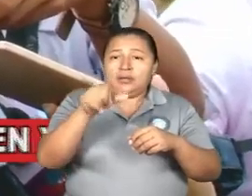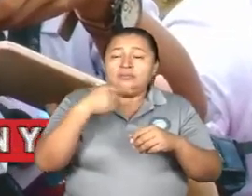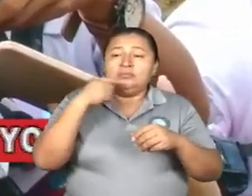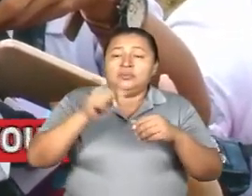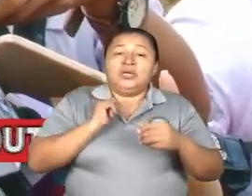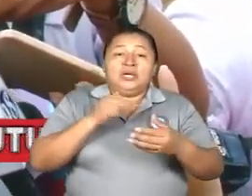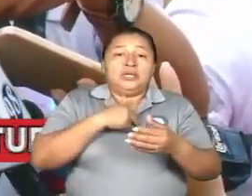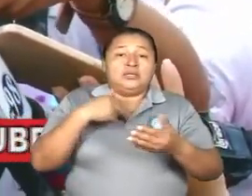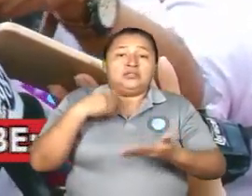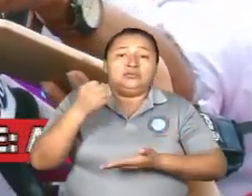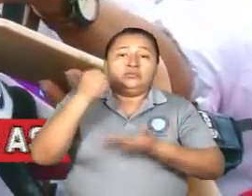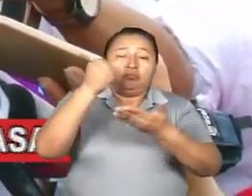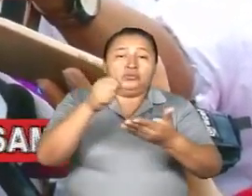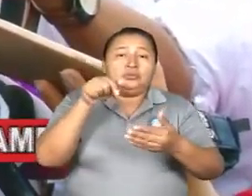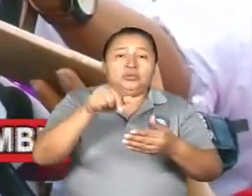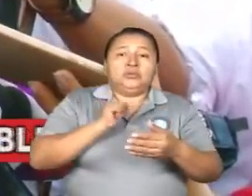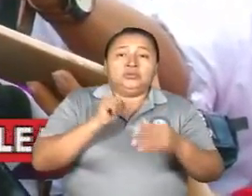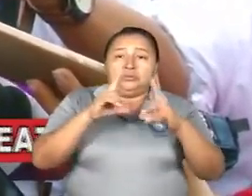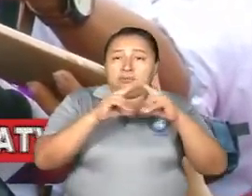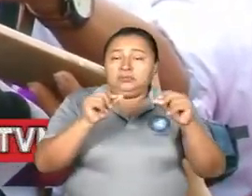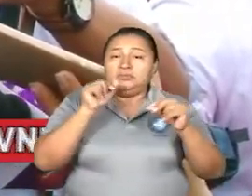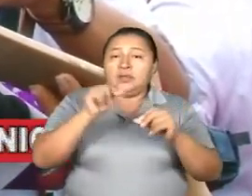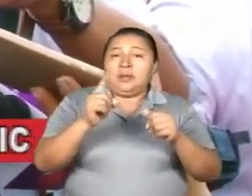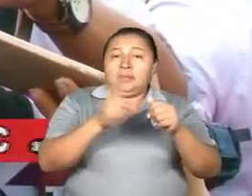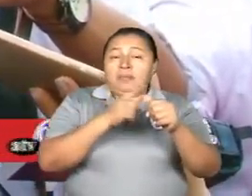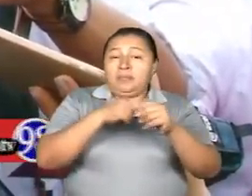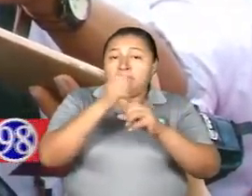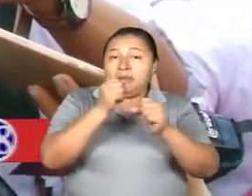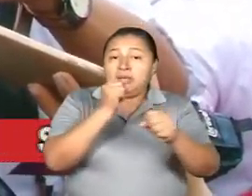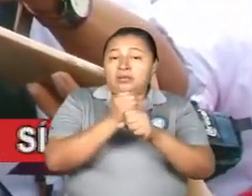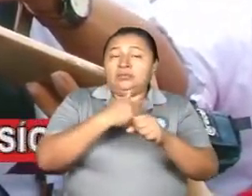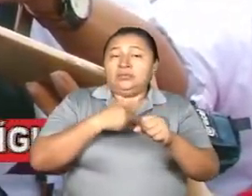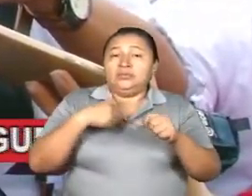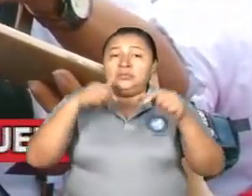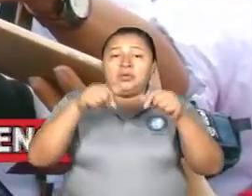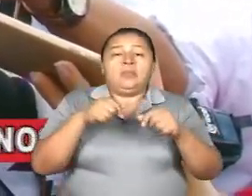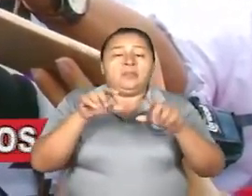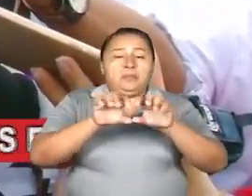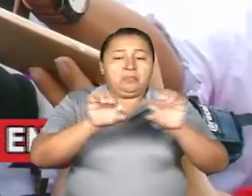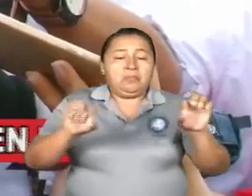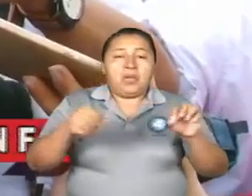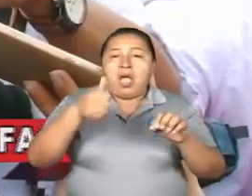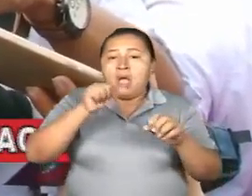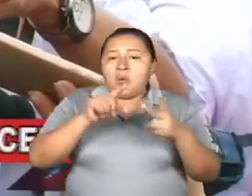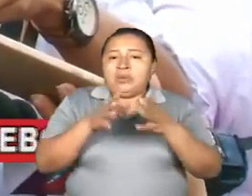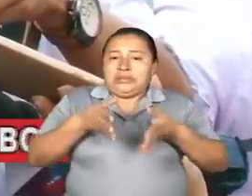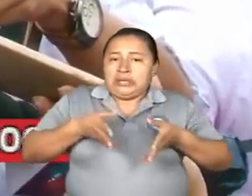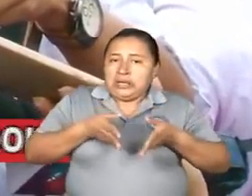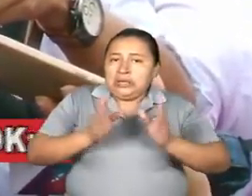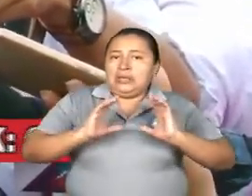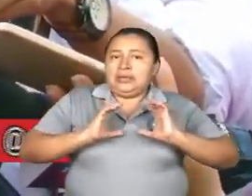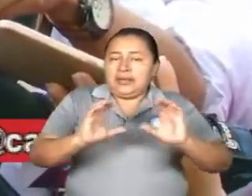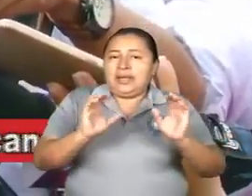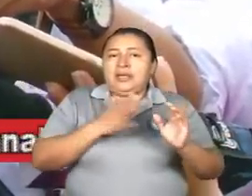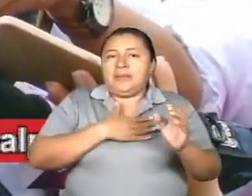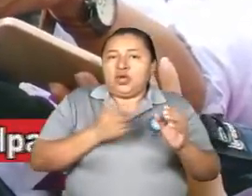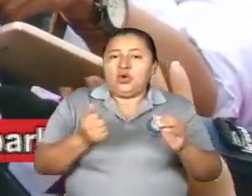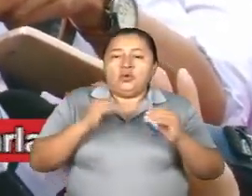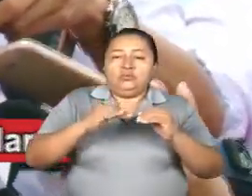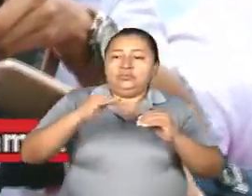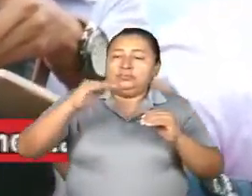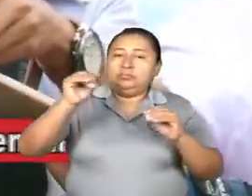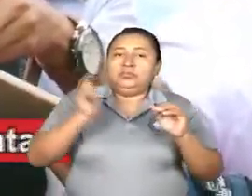hacer inversiones complementarias. O sea, este primer año hicimos las inversiones de agua potable, mejoramiento de calles, mejoramiento de terrazas, de